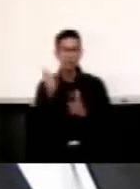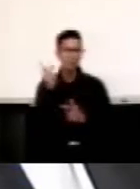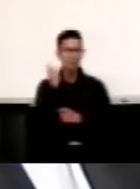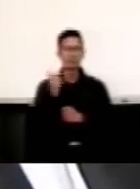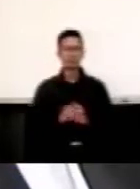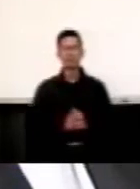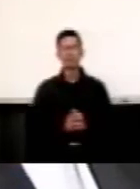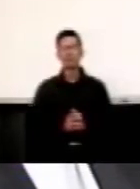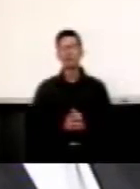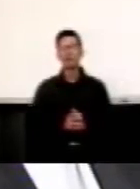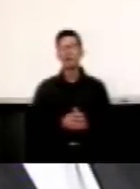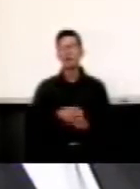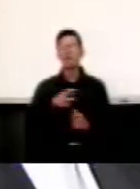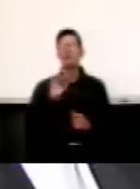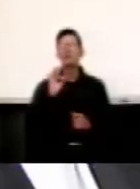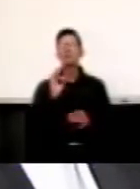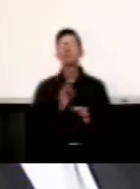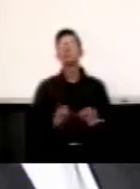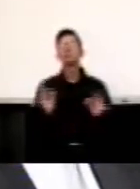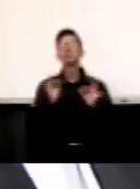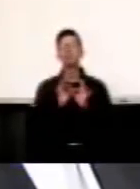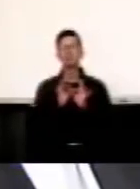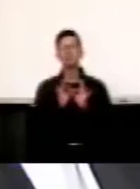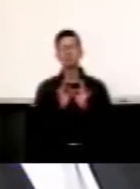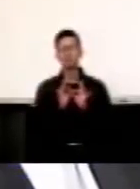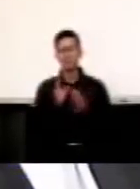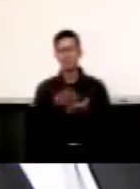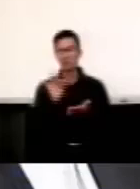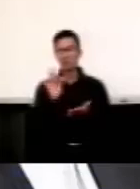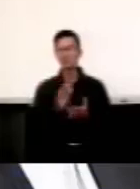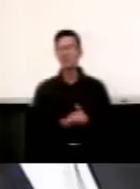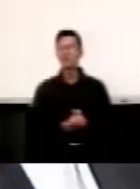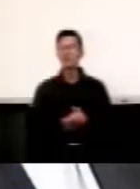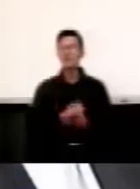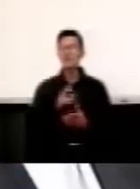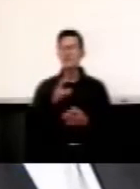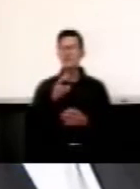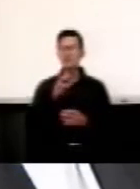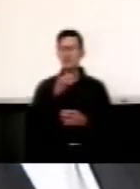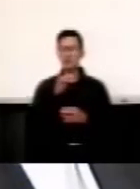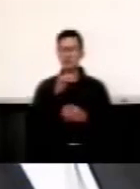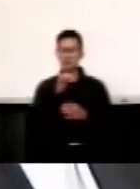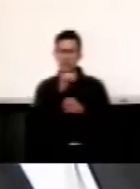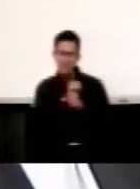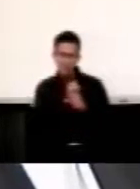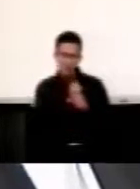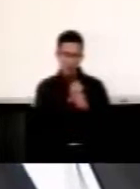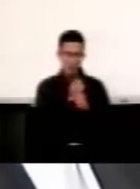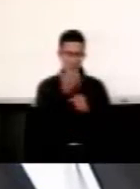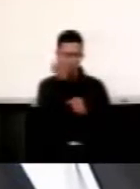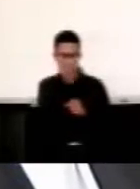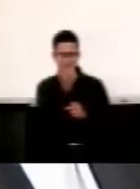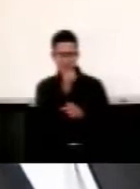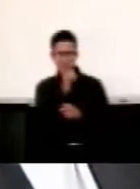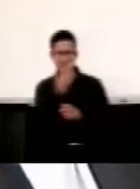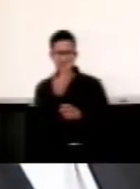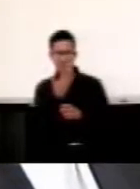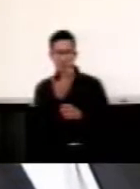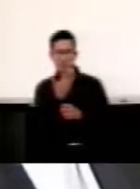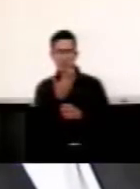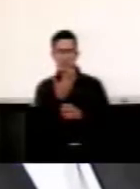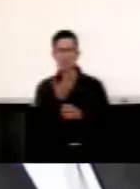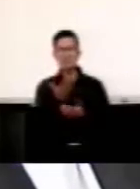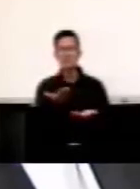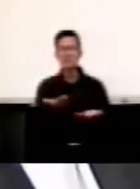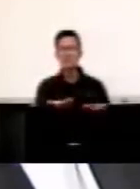también principales de los que trata es de todo este análisis, sí, pero sobre todo el escenario que ellos